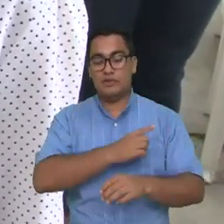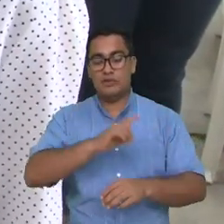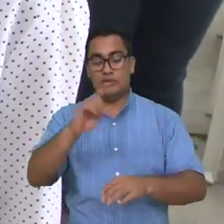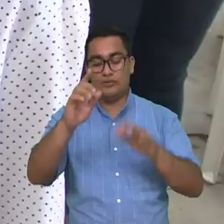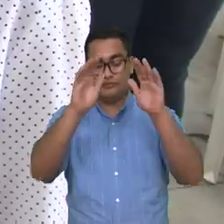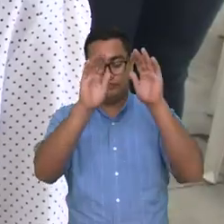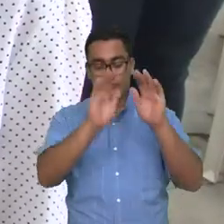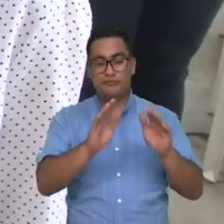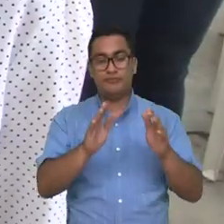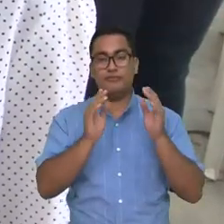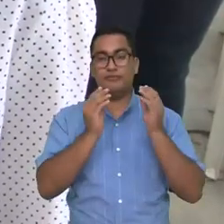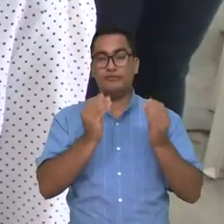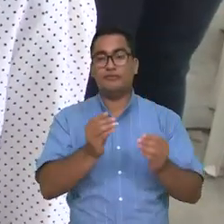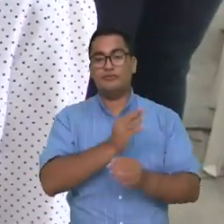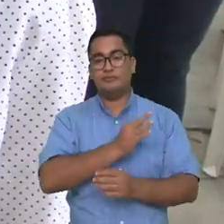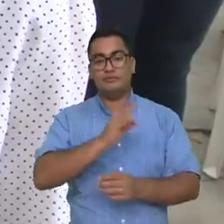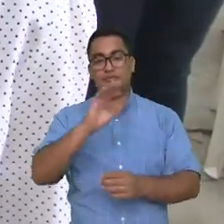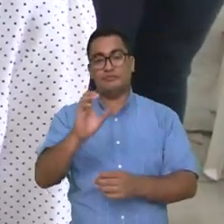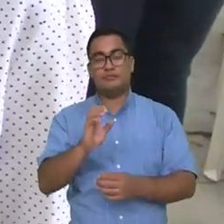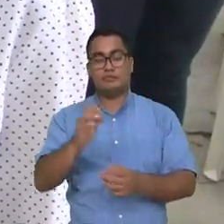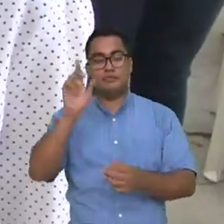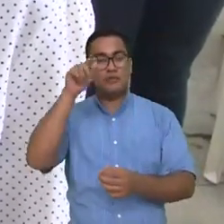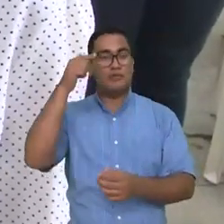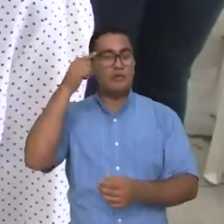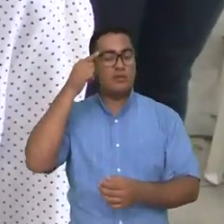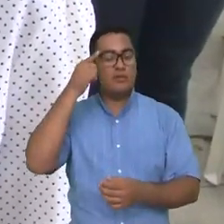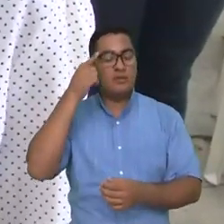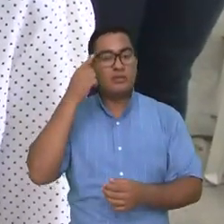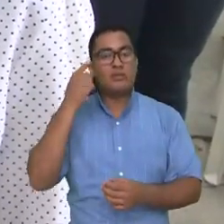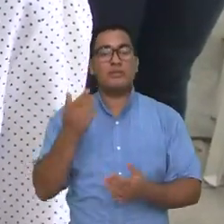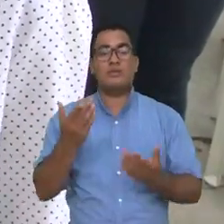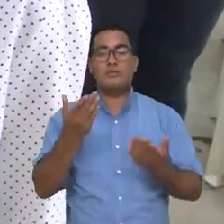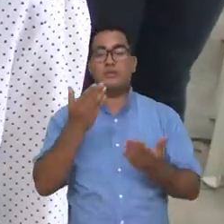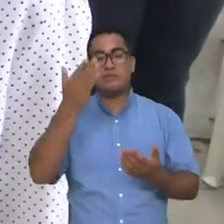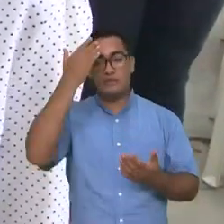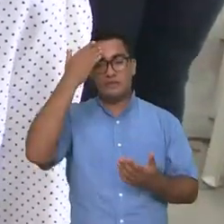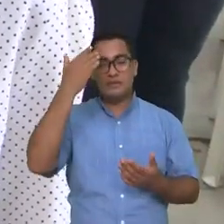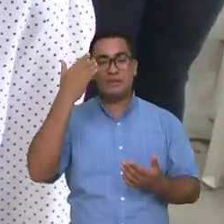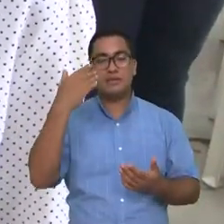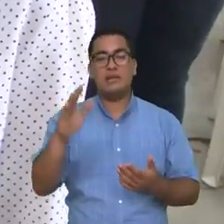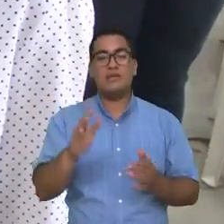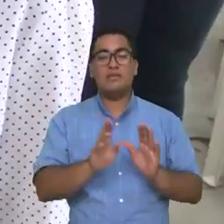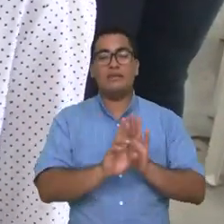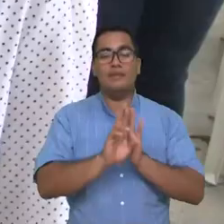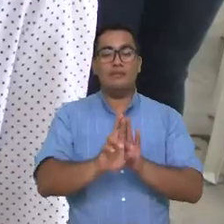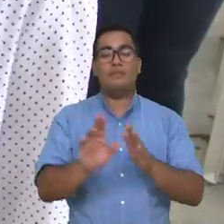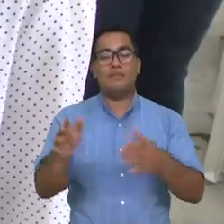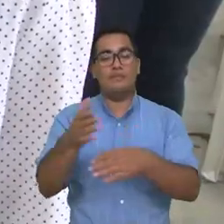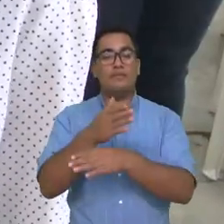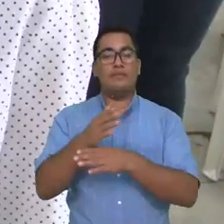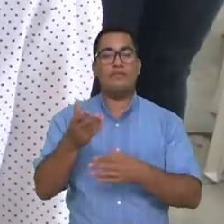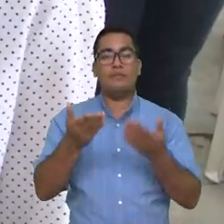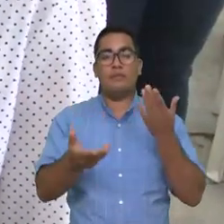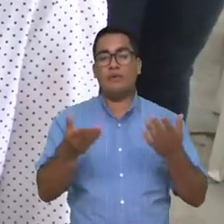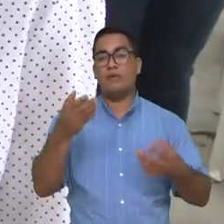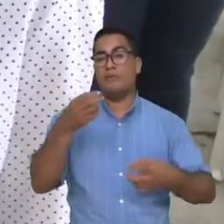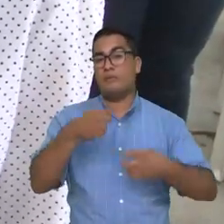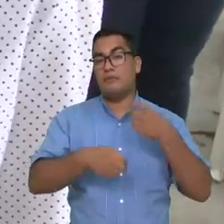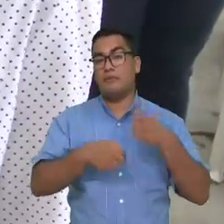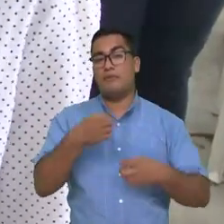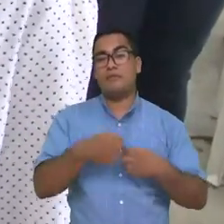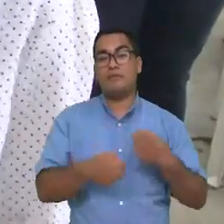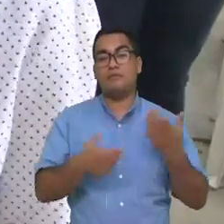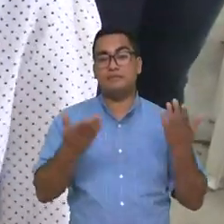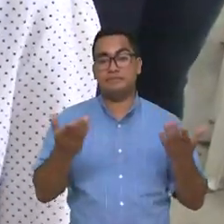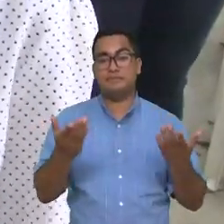tenemos una gran fe en Dios y en nuestro gobierno, que siempre sabe dar respuesta a todo problema que